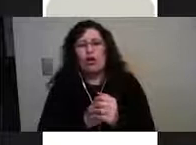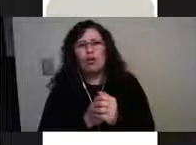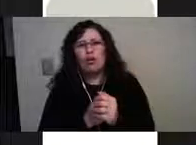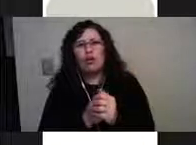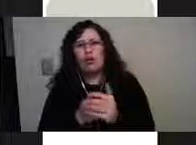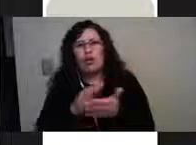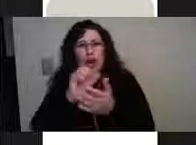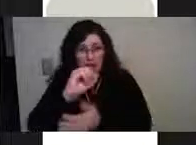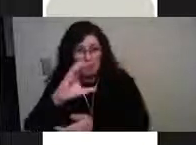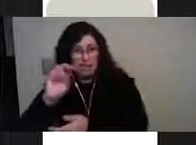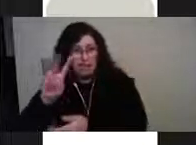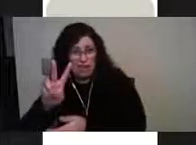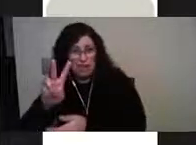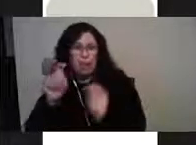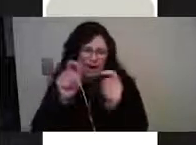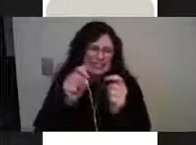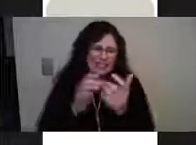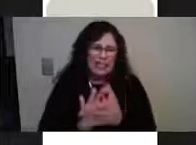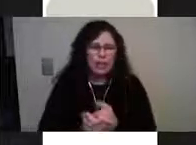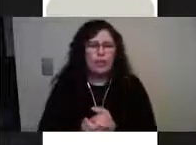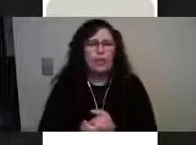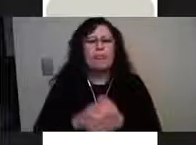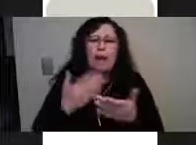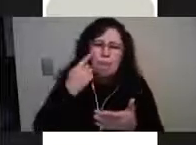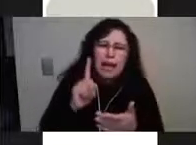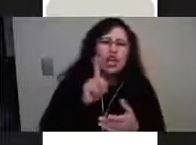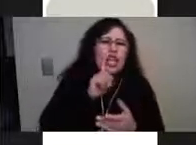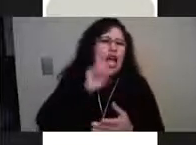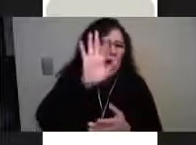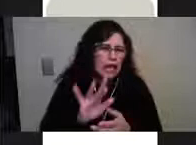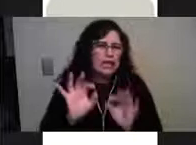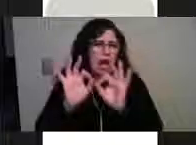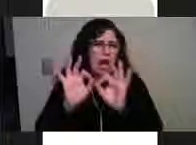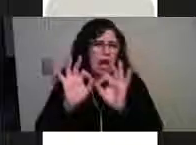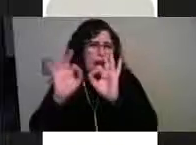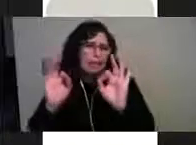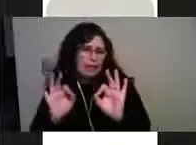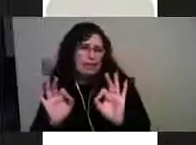accidente vascular, ¿ya? Pero con algunas particularidades en la población infantil.